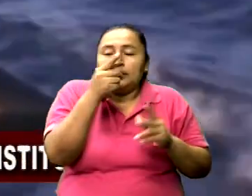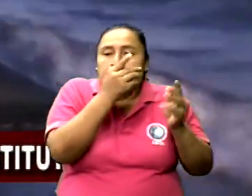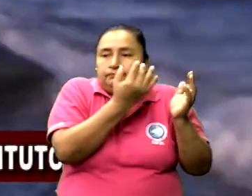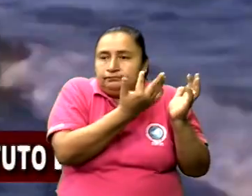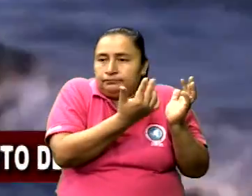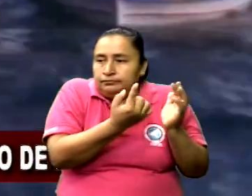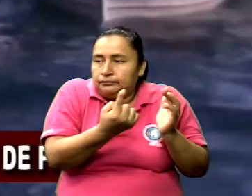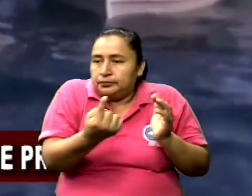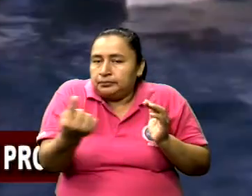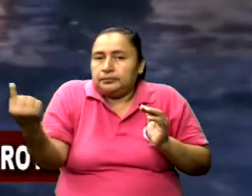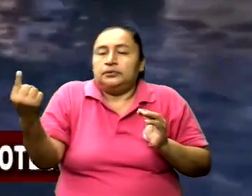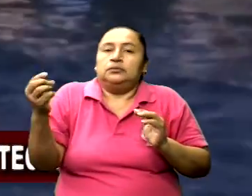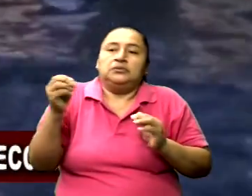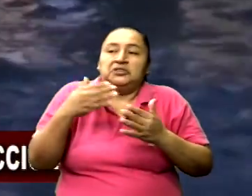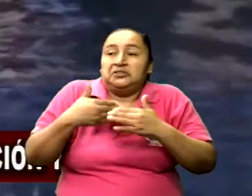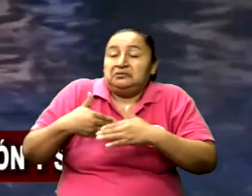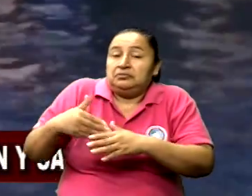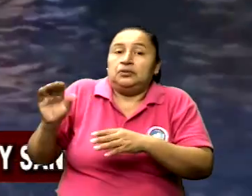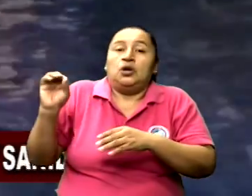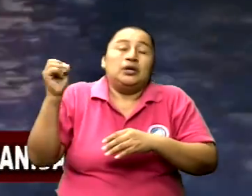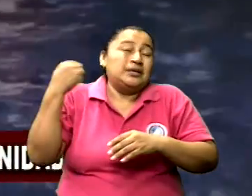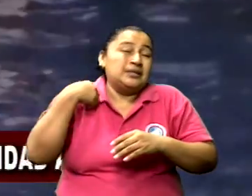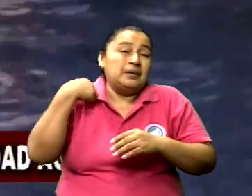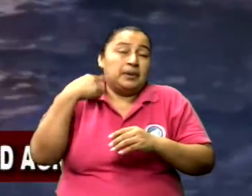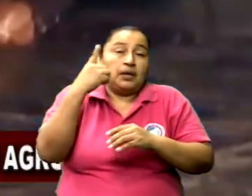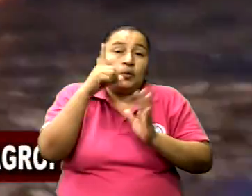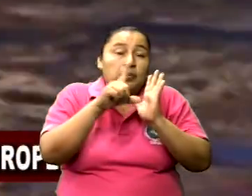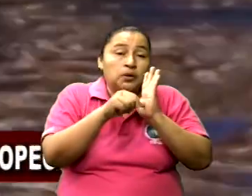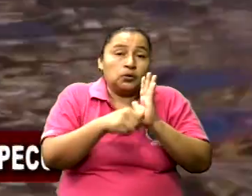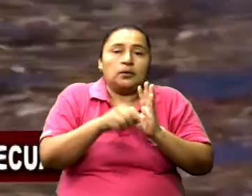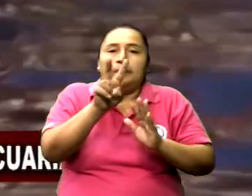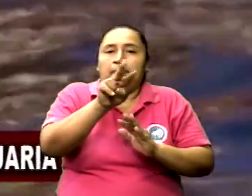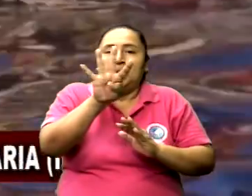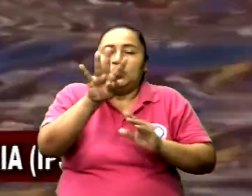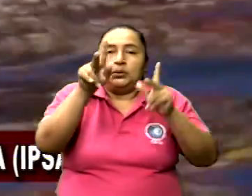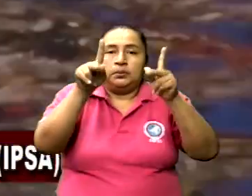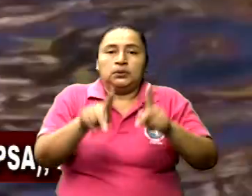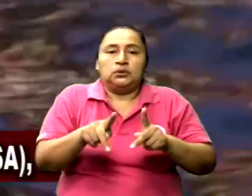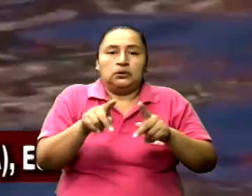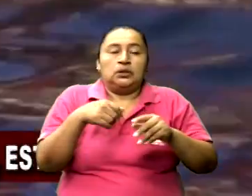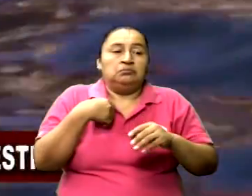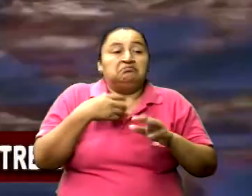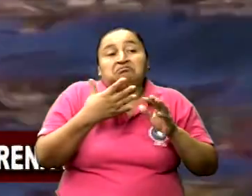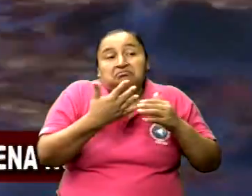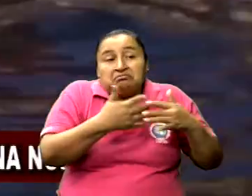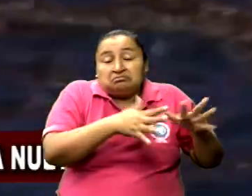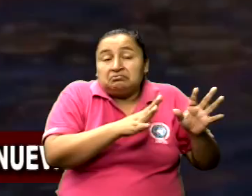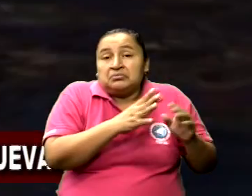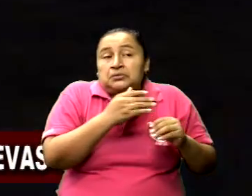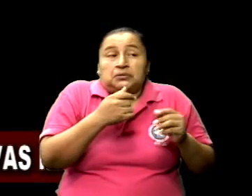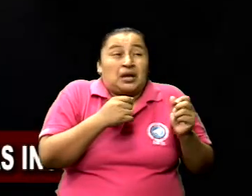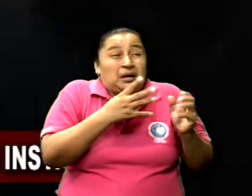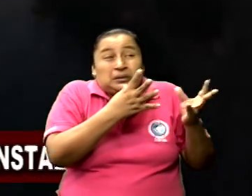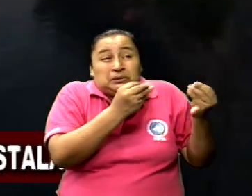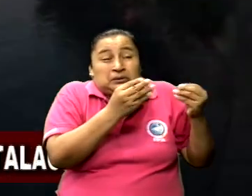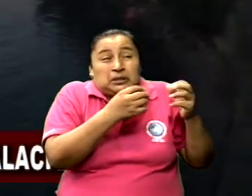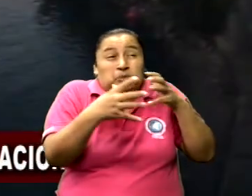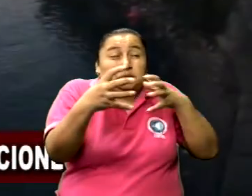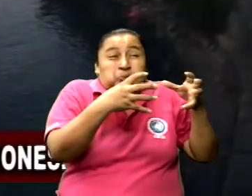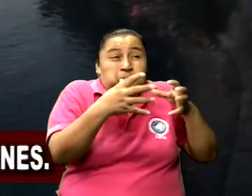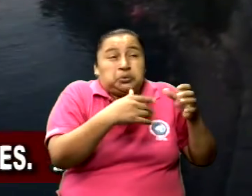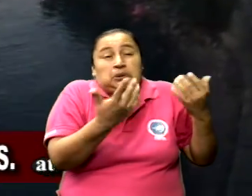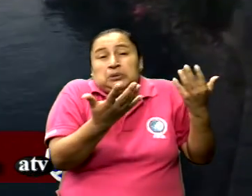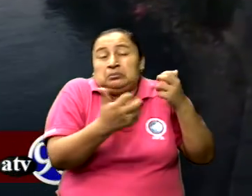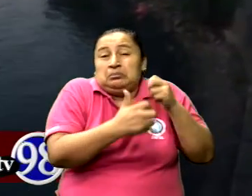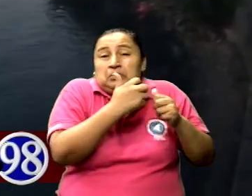o refugiada y cada minuto 24 personas lo dejan todo para huir de su país por razones de la